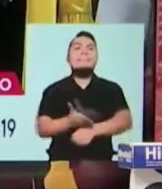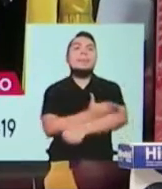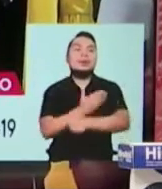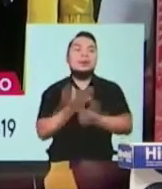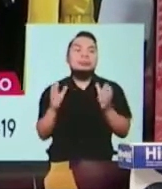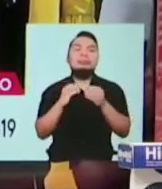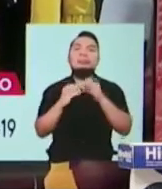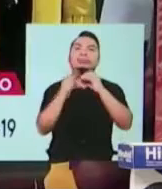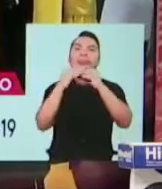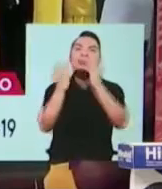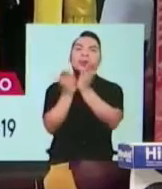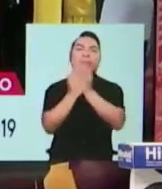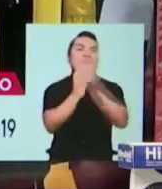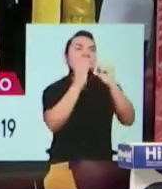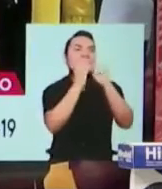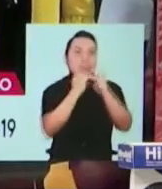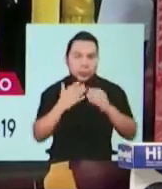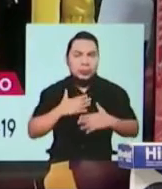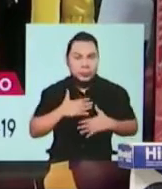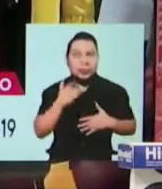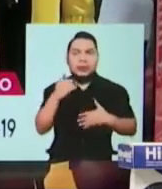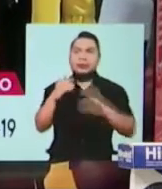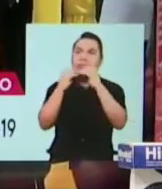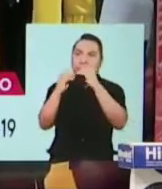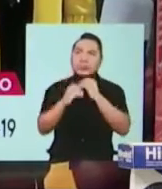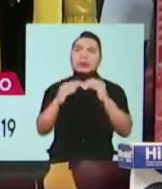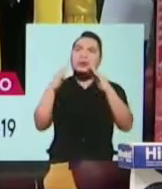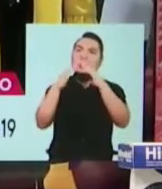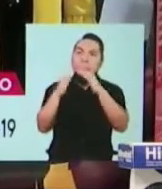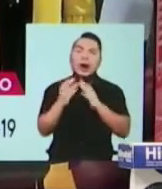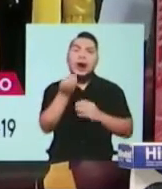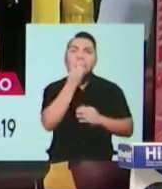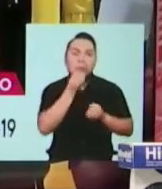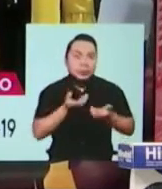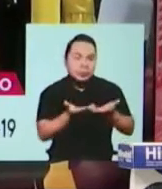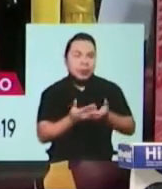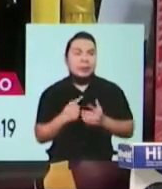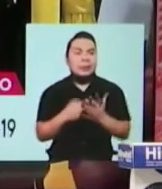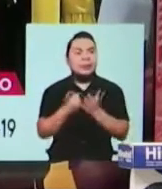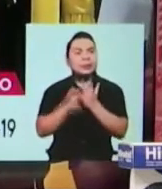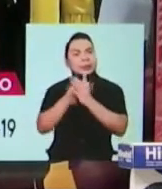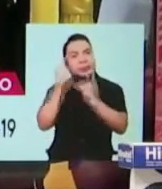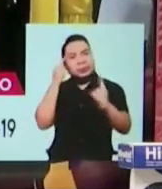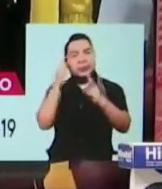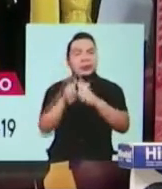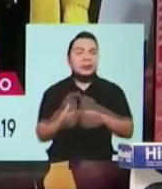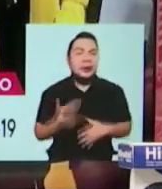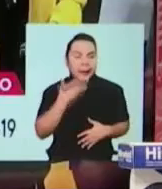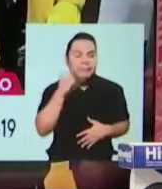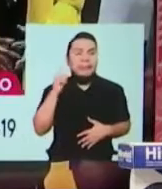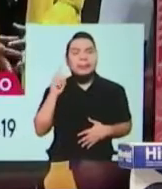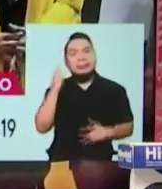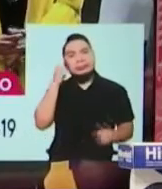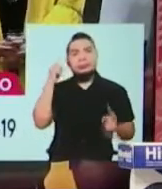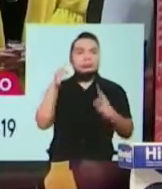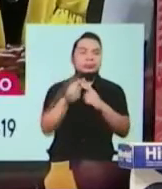que se llama Pedro Castillo Terrones. Y que hay que dar alimentación al niño del colegio, sí, en buena hora, que el colegio le pueda